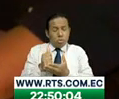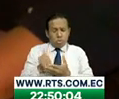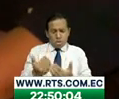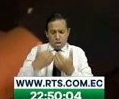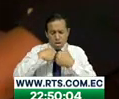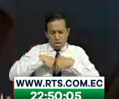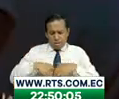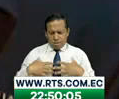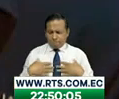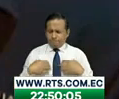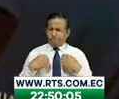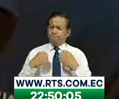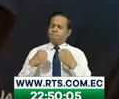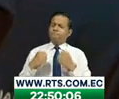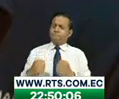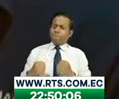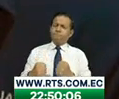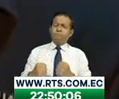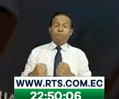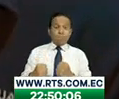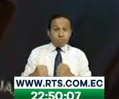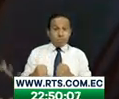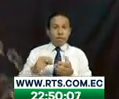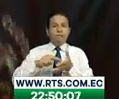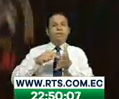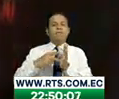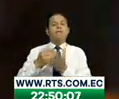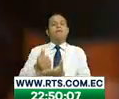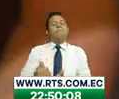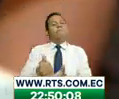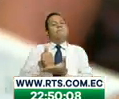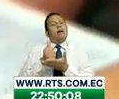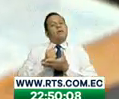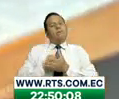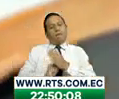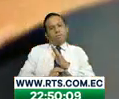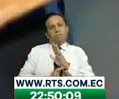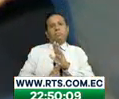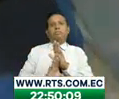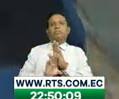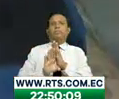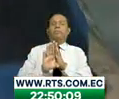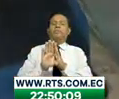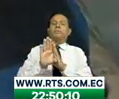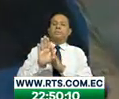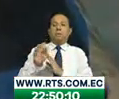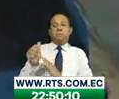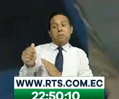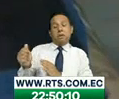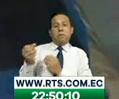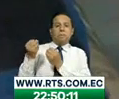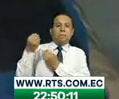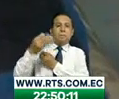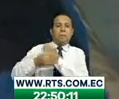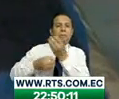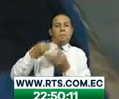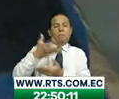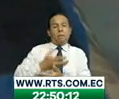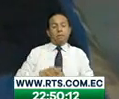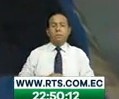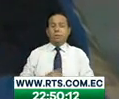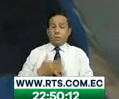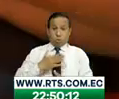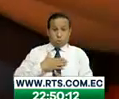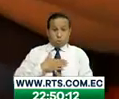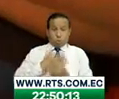una conversación especial, fueron pilares importantes en su recuperación, según nos relata. Yo le decía,